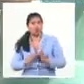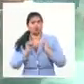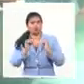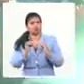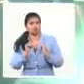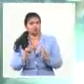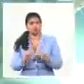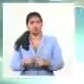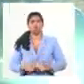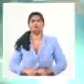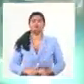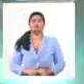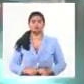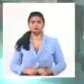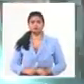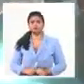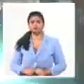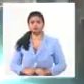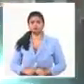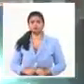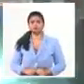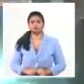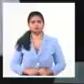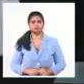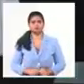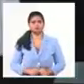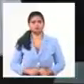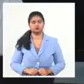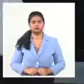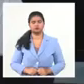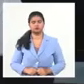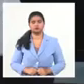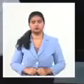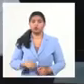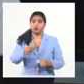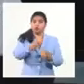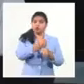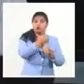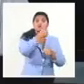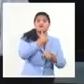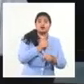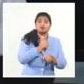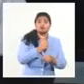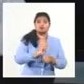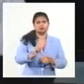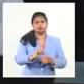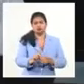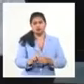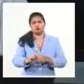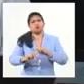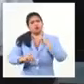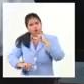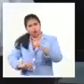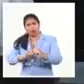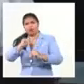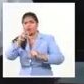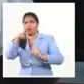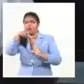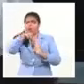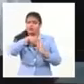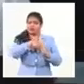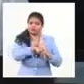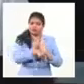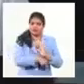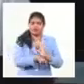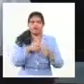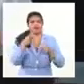precios, cómo es la instalación, cuáles son las ventajas que tiene, que yo creo que no es un trabajo que se ha hecho con profundidad y por lo tanto hay muchas personas